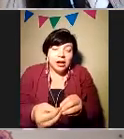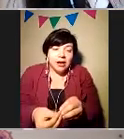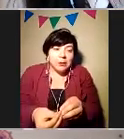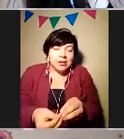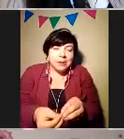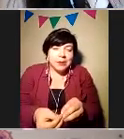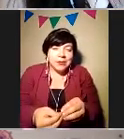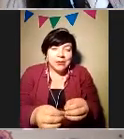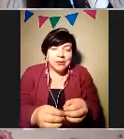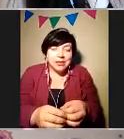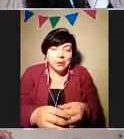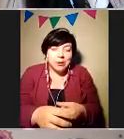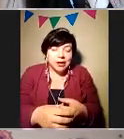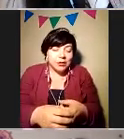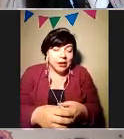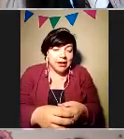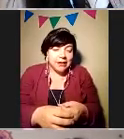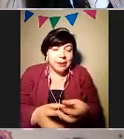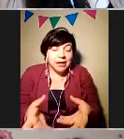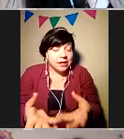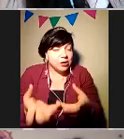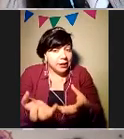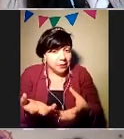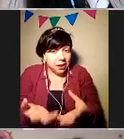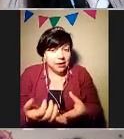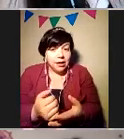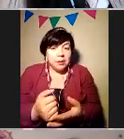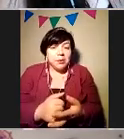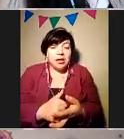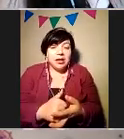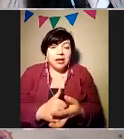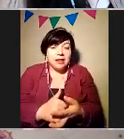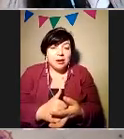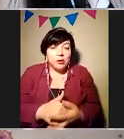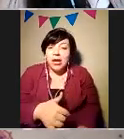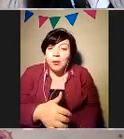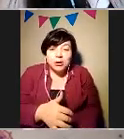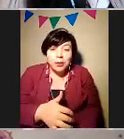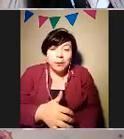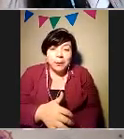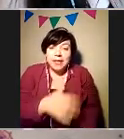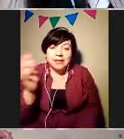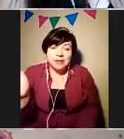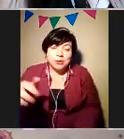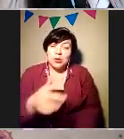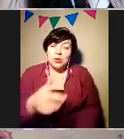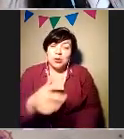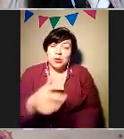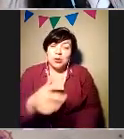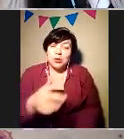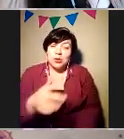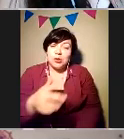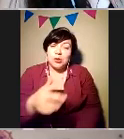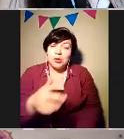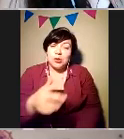Creo que además esto se relaciona hace poco rato al tema generacional también, porque no es que nuestros padres y